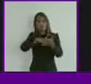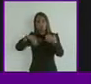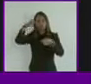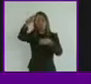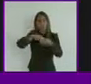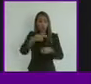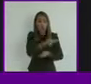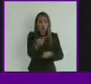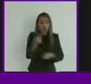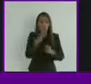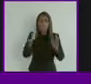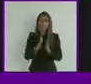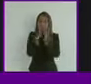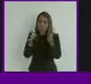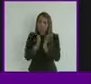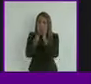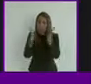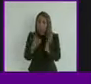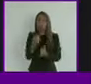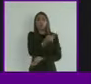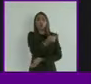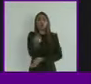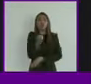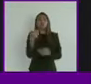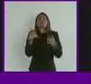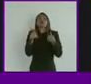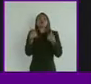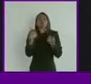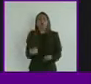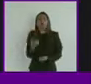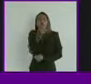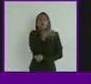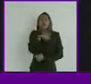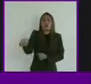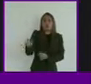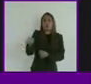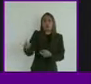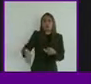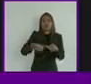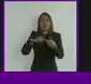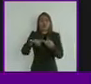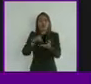tengan participación política, que entiendan que tienen la obligación, pero también el derecho, ¿no? De